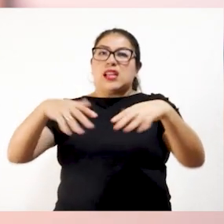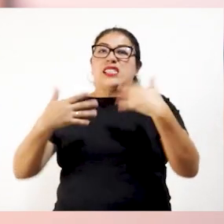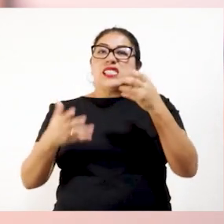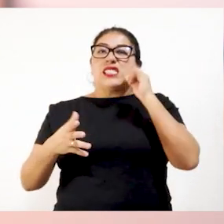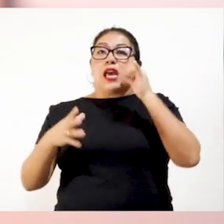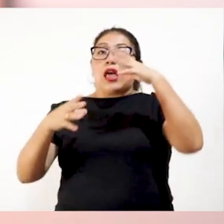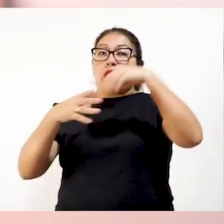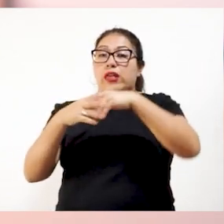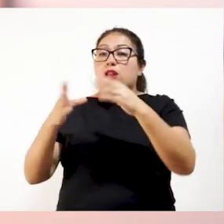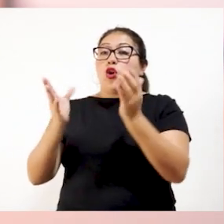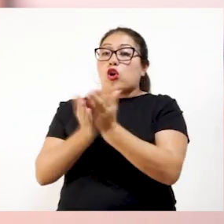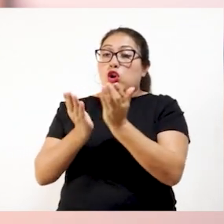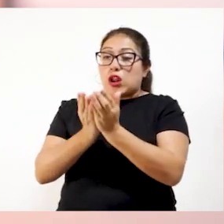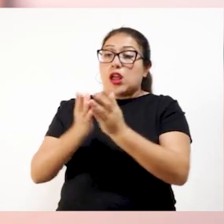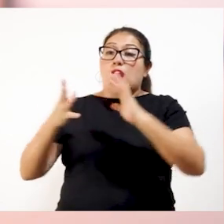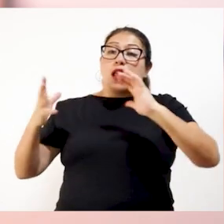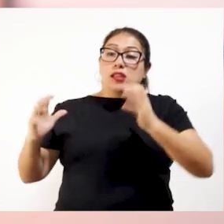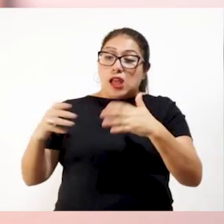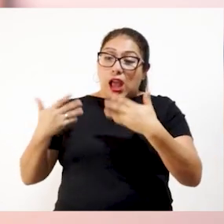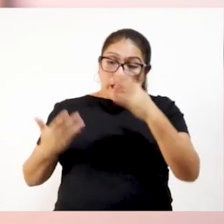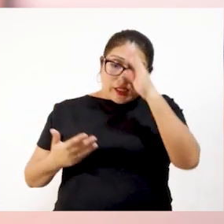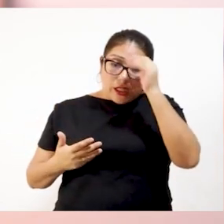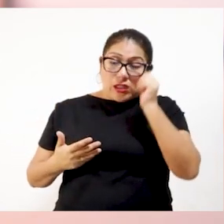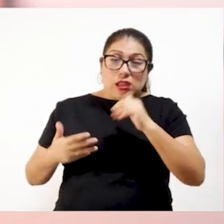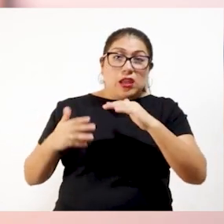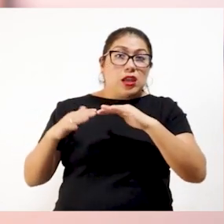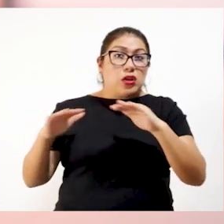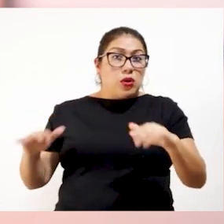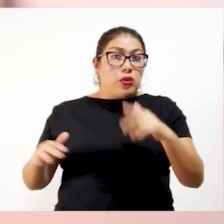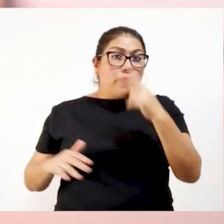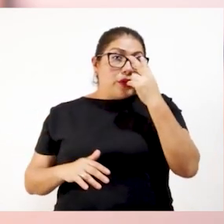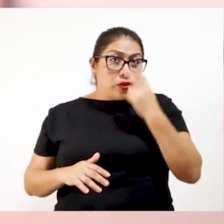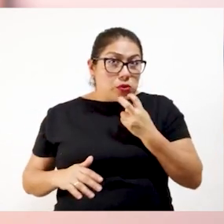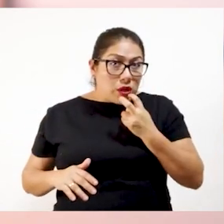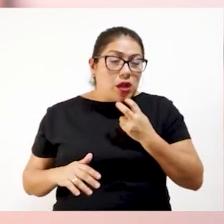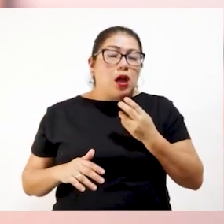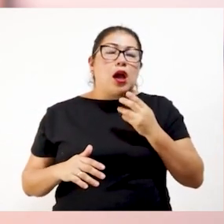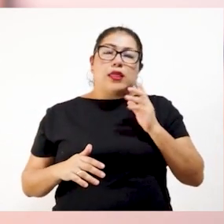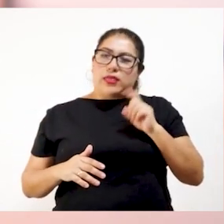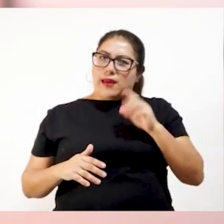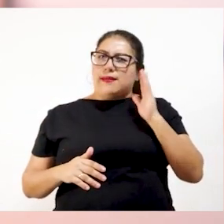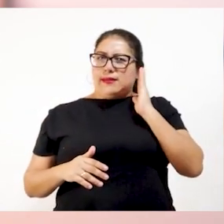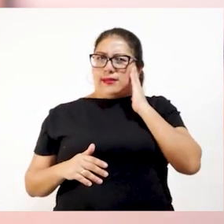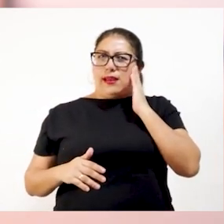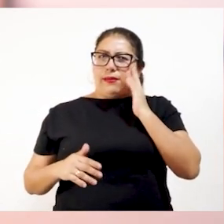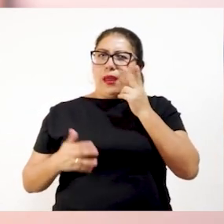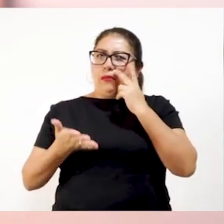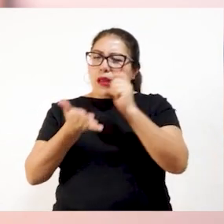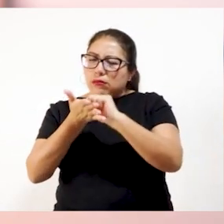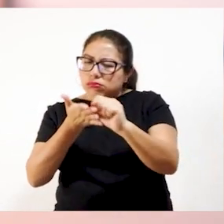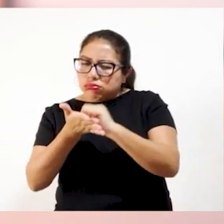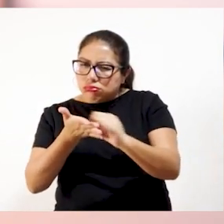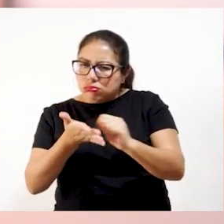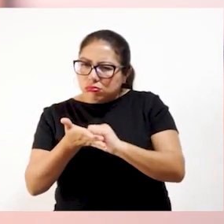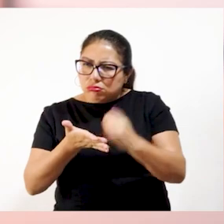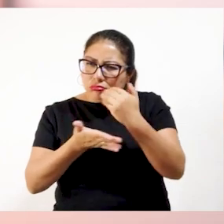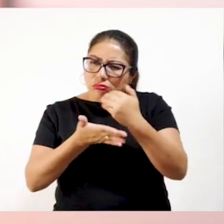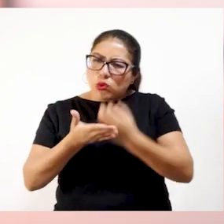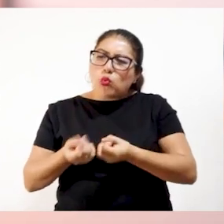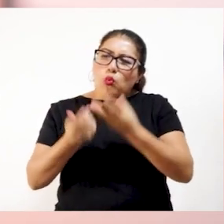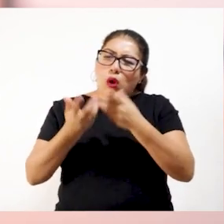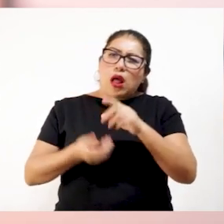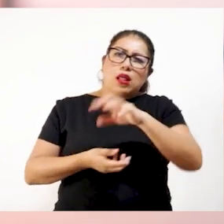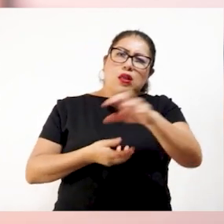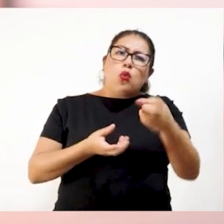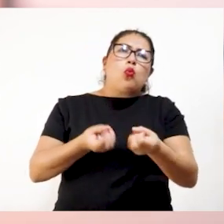si en sus aulas existe algún niño o niña con discapacidad visual, porque en base a ese censo se van a poder